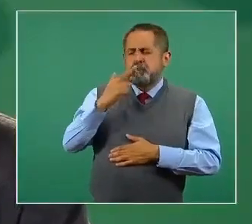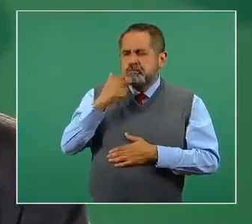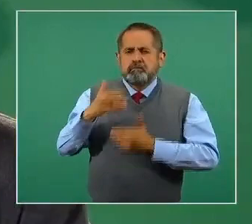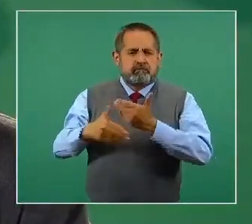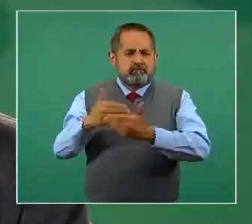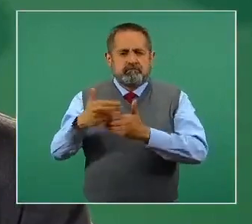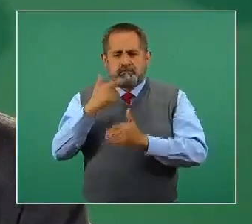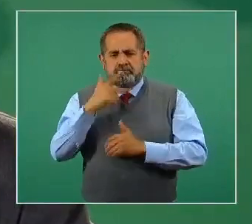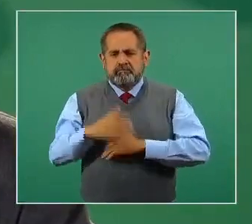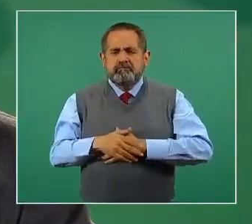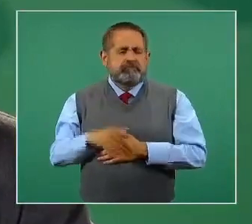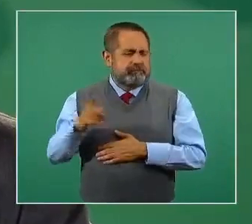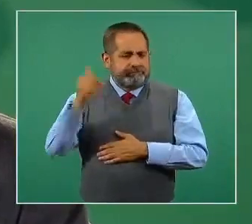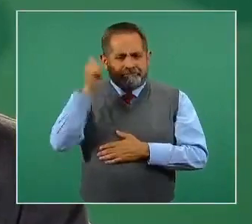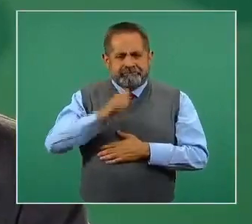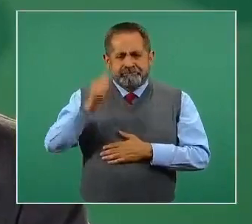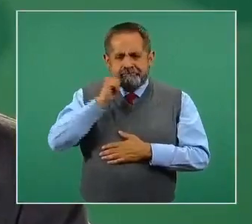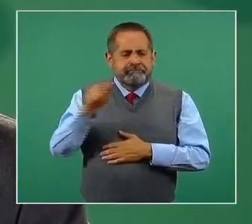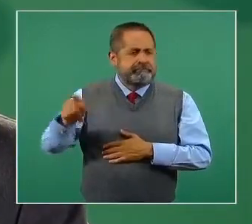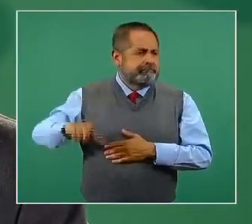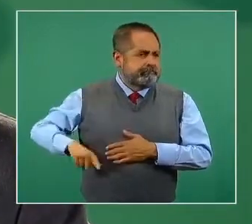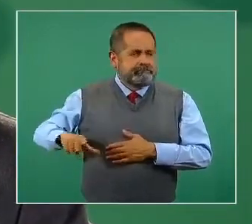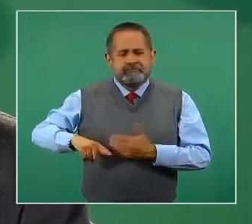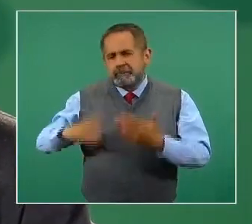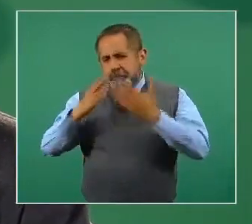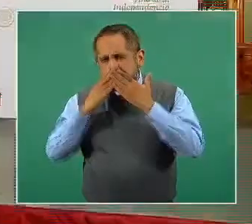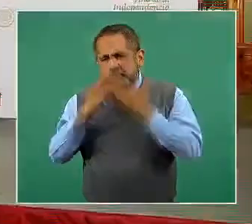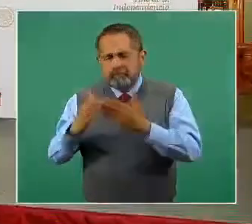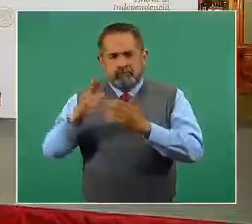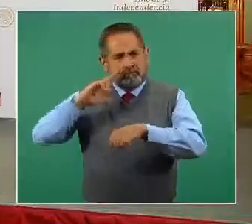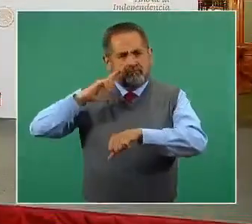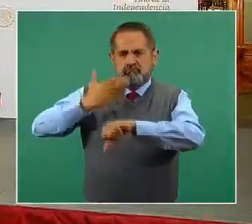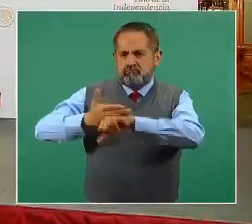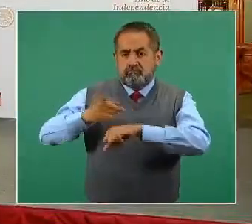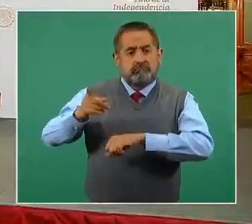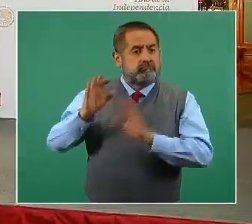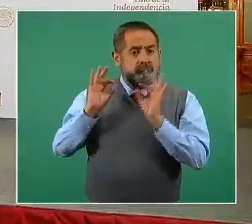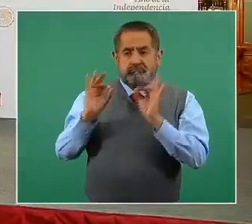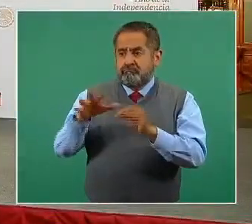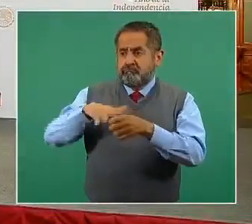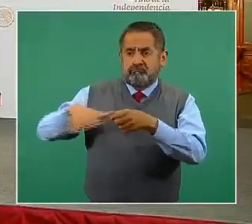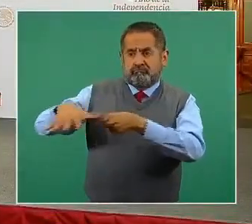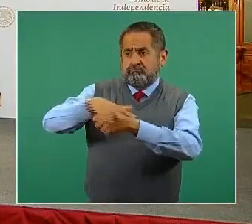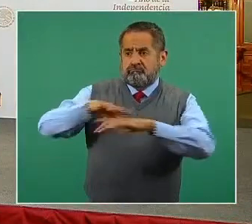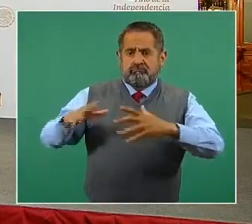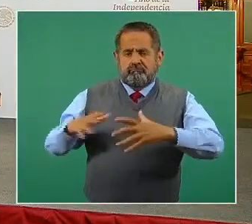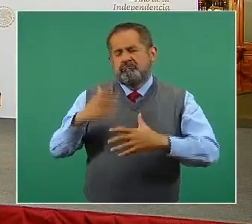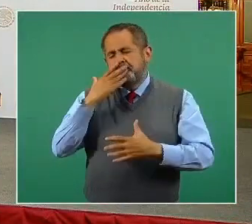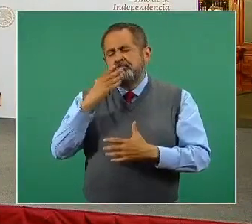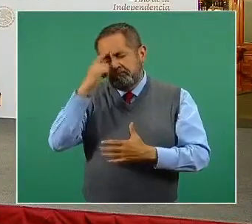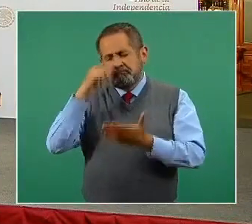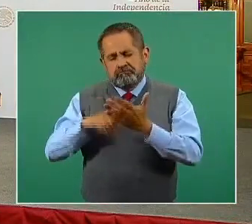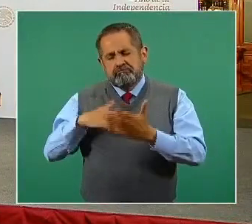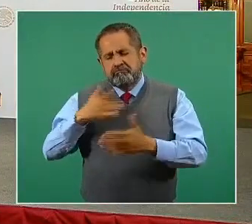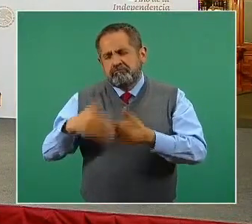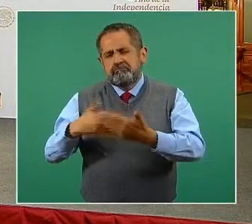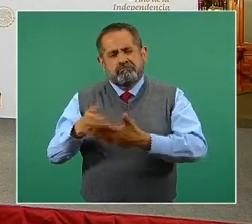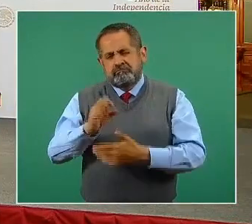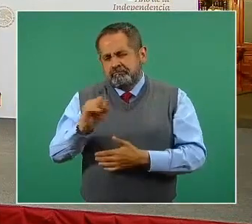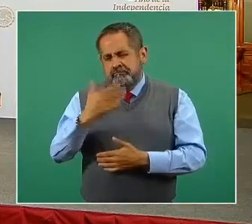siempre ha actuado así, ha sido un gobierno con gran sentido de responsabilidad y confiamos que así se hará en esta ocasión